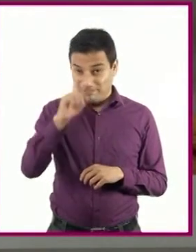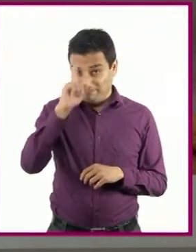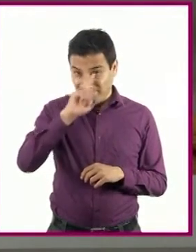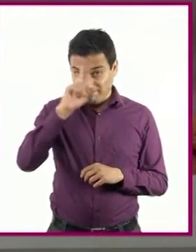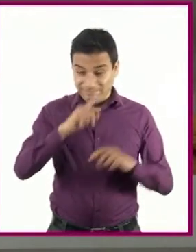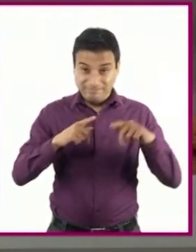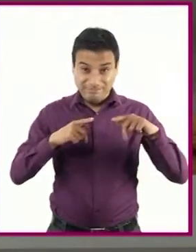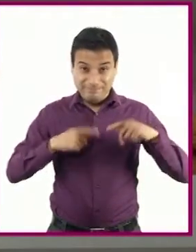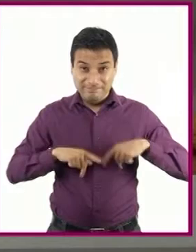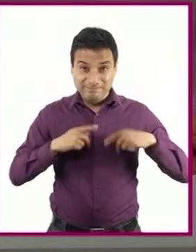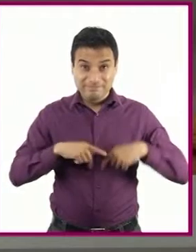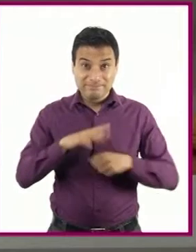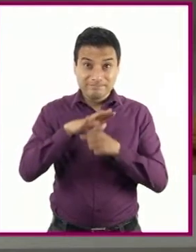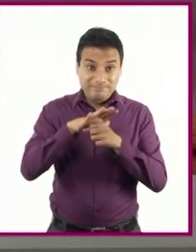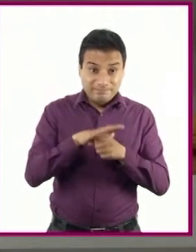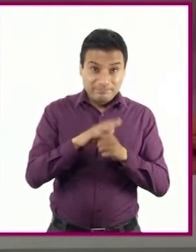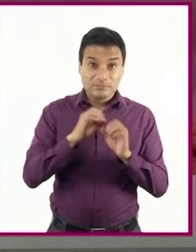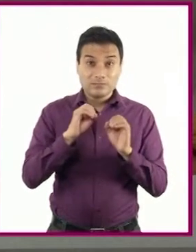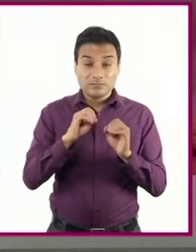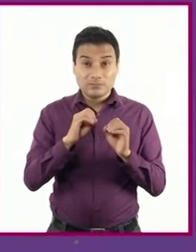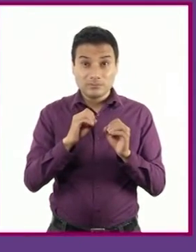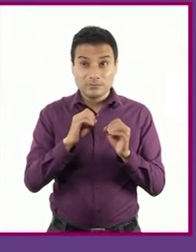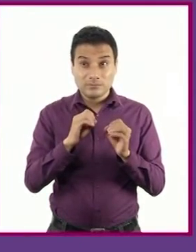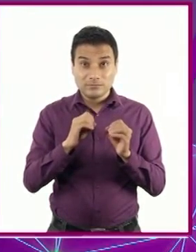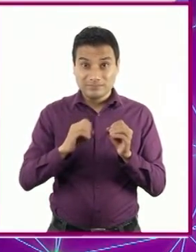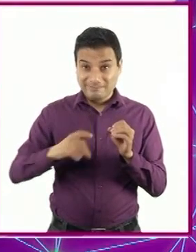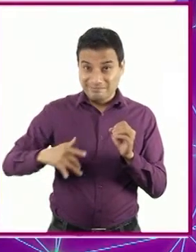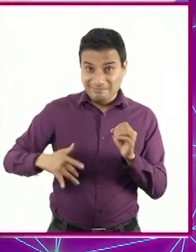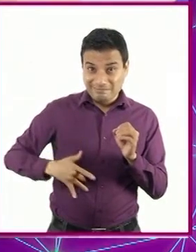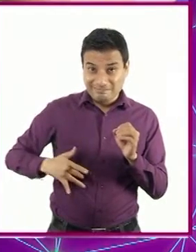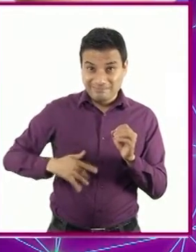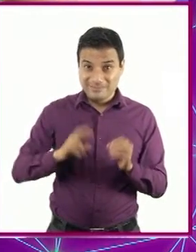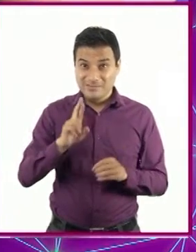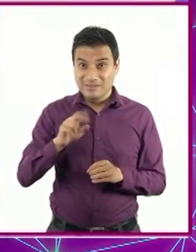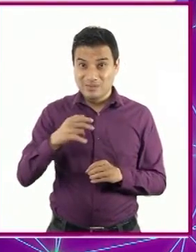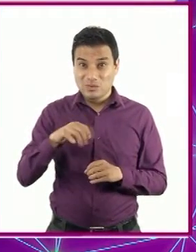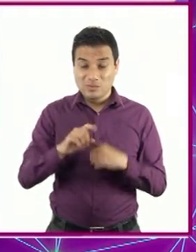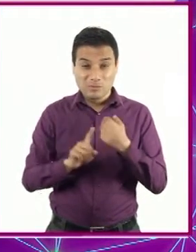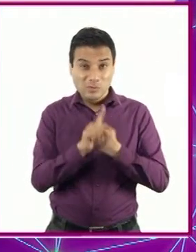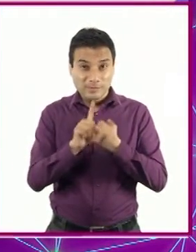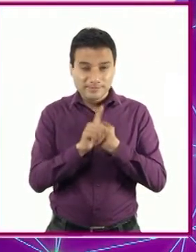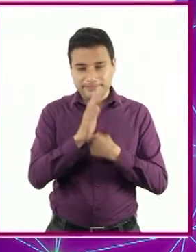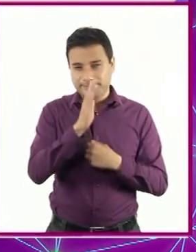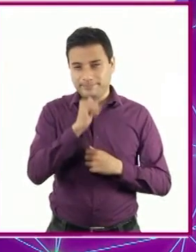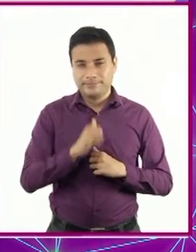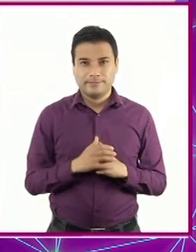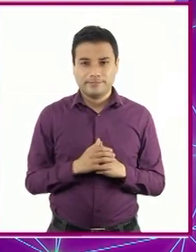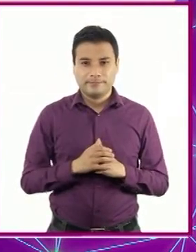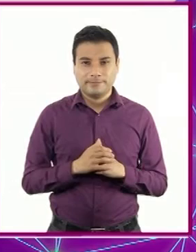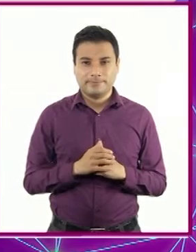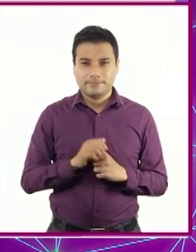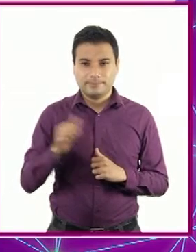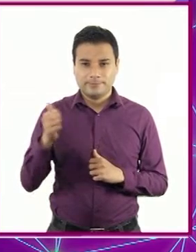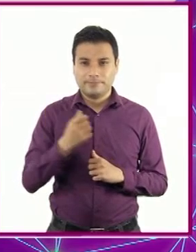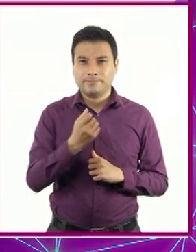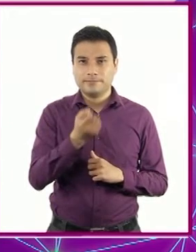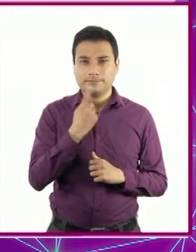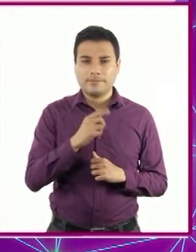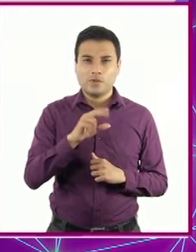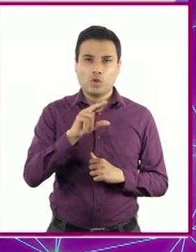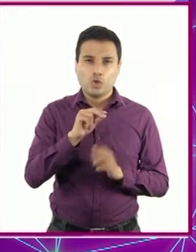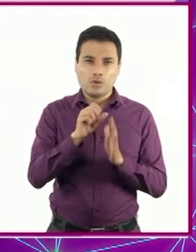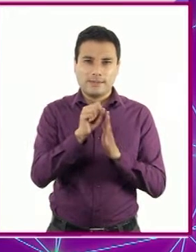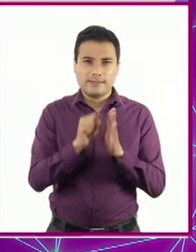con problemas de hipertensión o trastornos renales. Los antiácidos no sistémicos son de acción más lenta